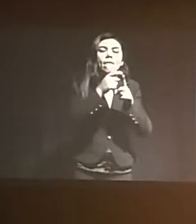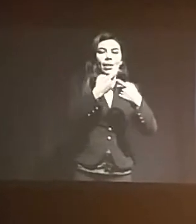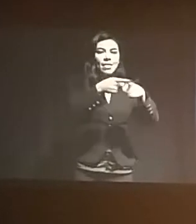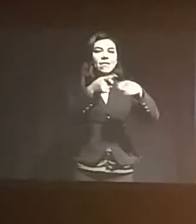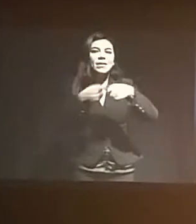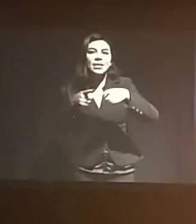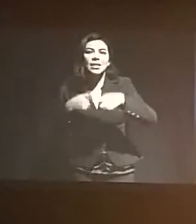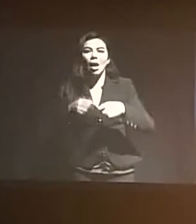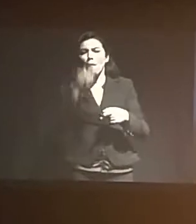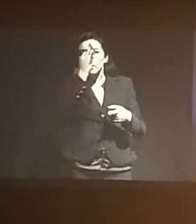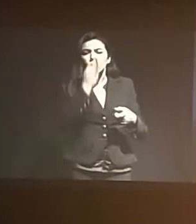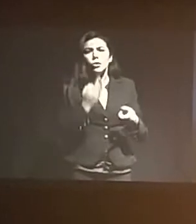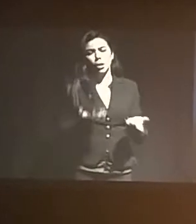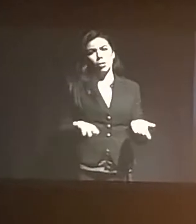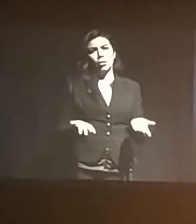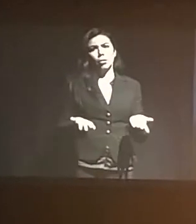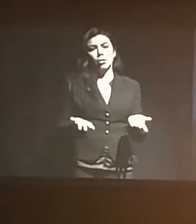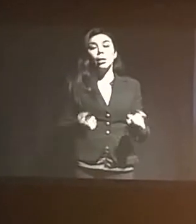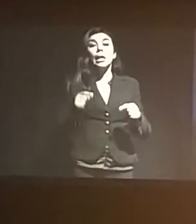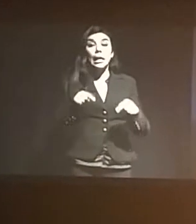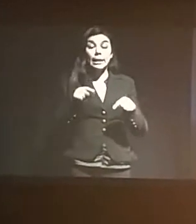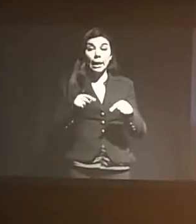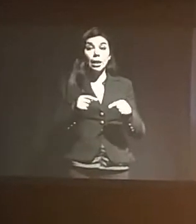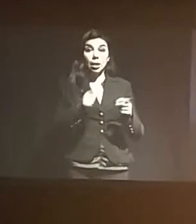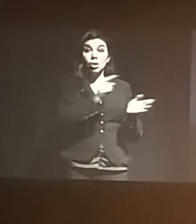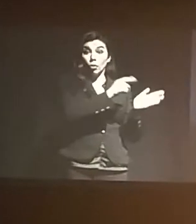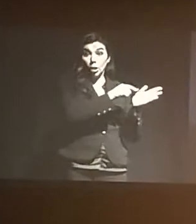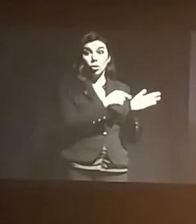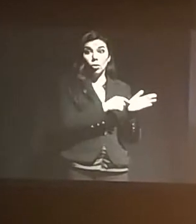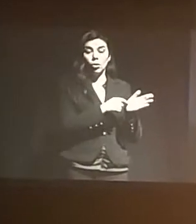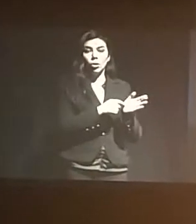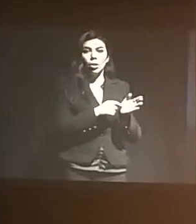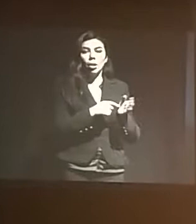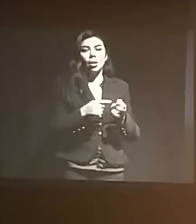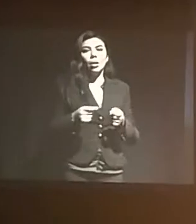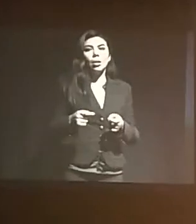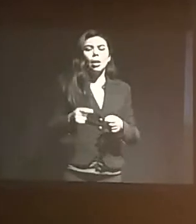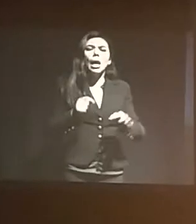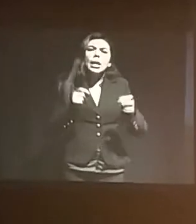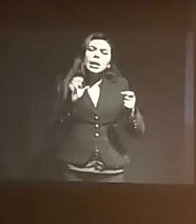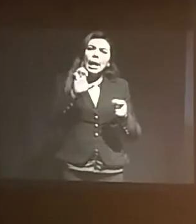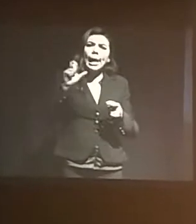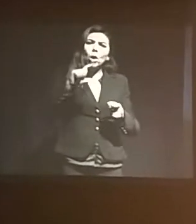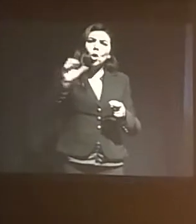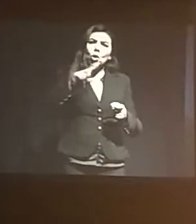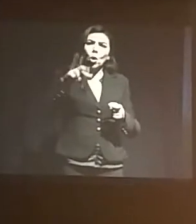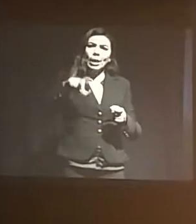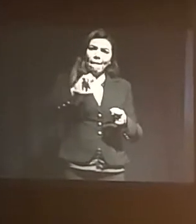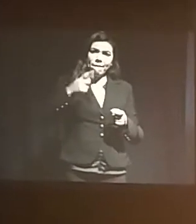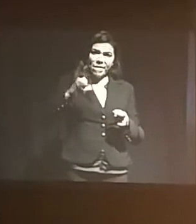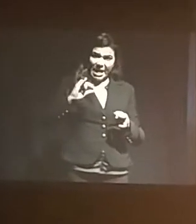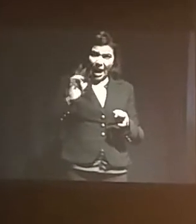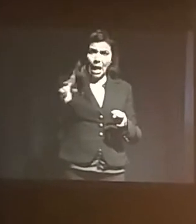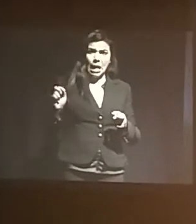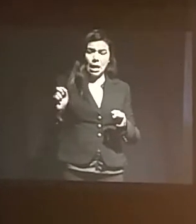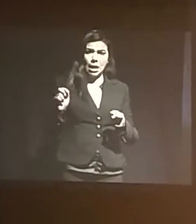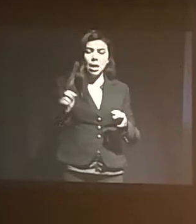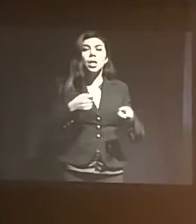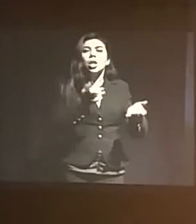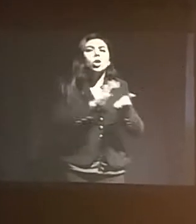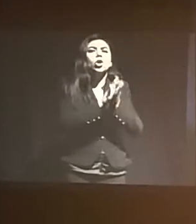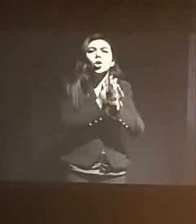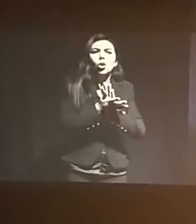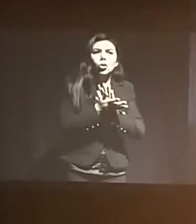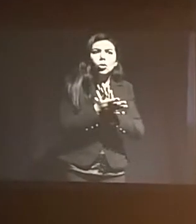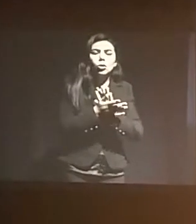diversidad funcional, y en estos íconos, que es la iconografía que se usa mucho para el diseño para todos, pero que